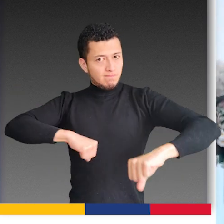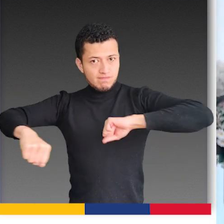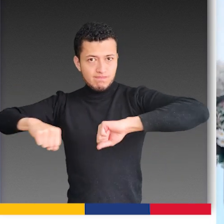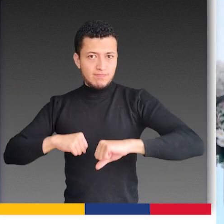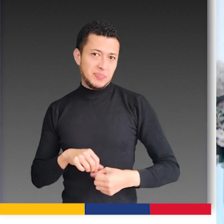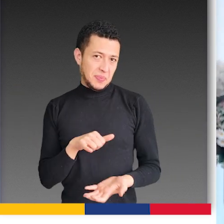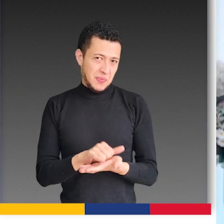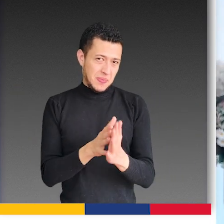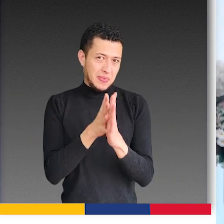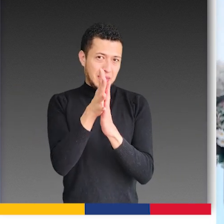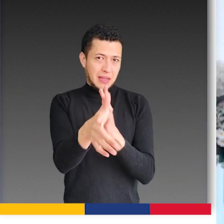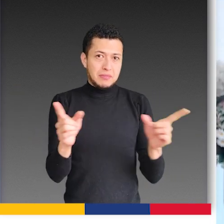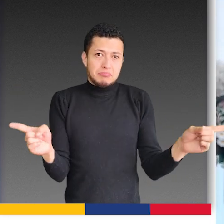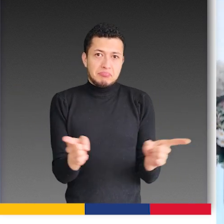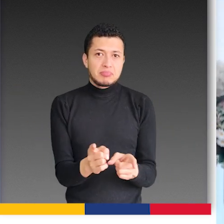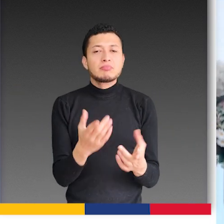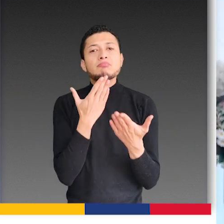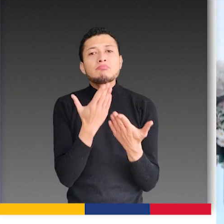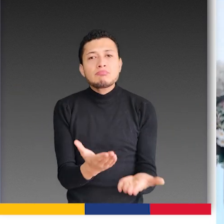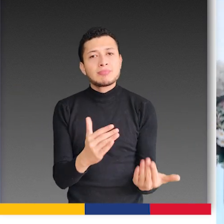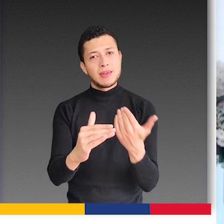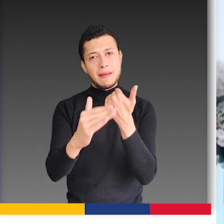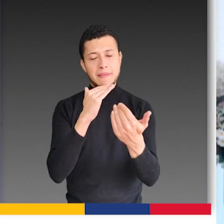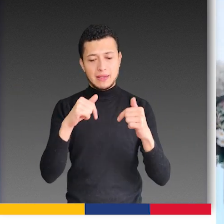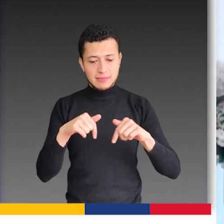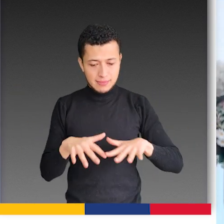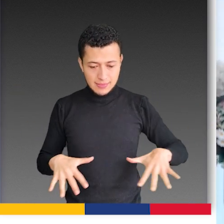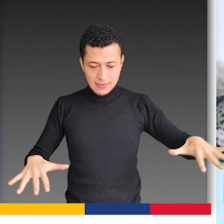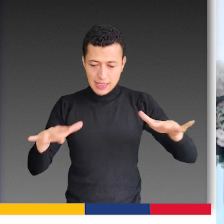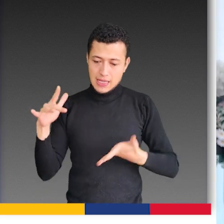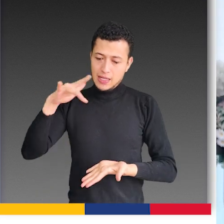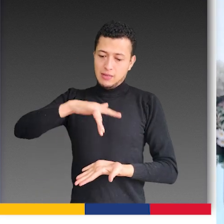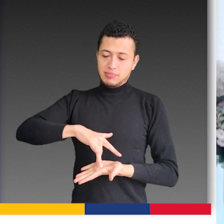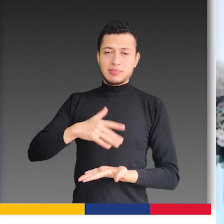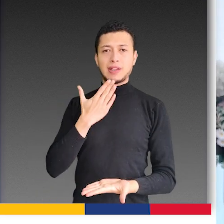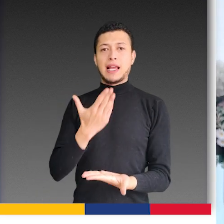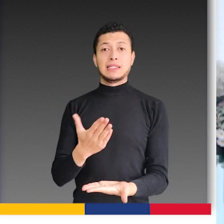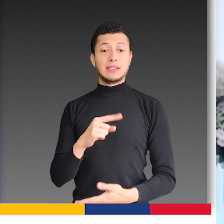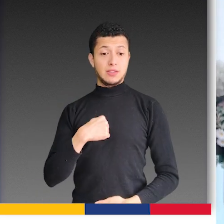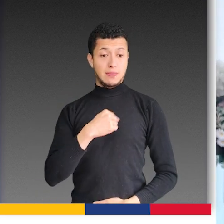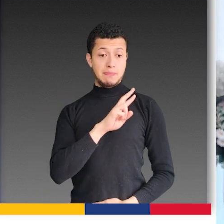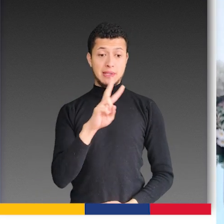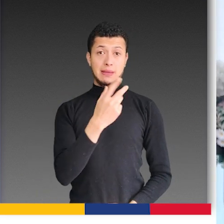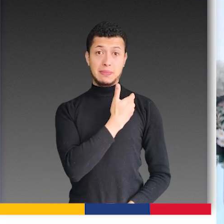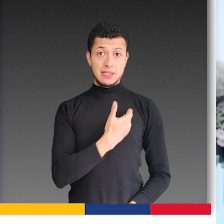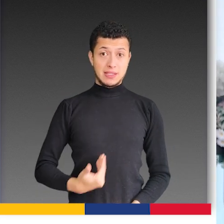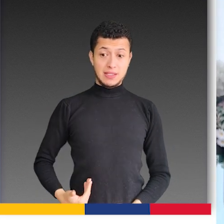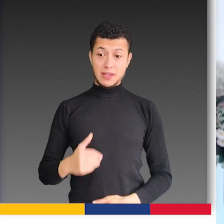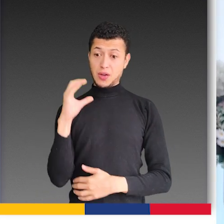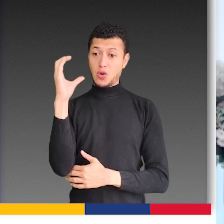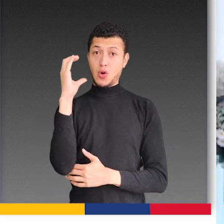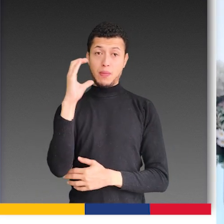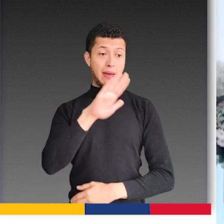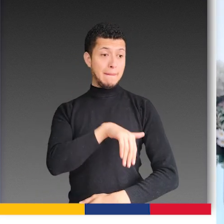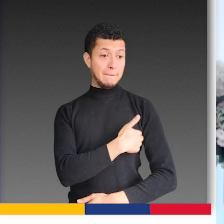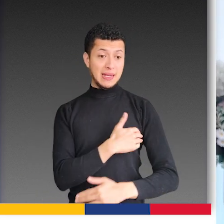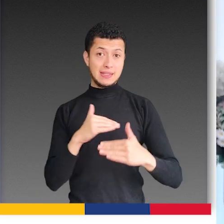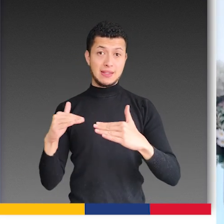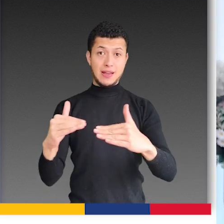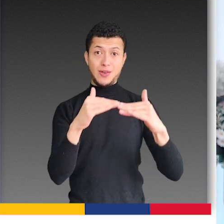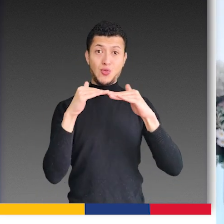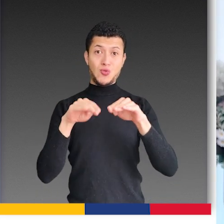es la humanidad que tiene que asumirlo. Con estas palabras agradezco la invitación a este espacio y